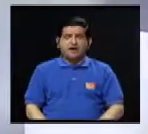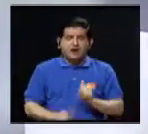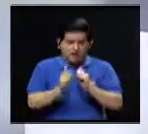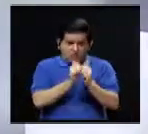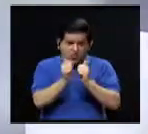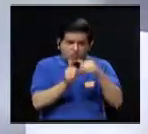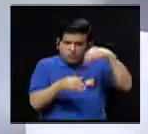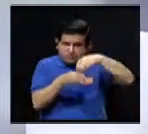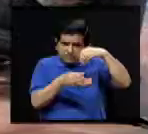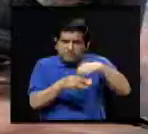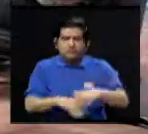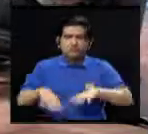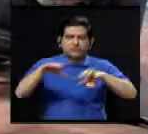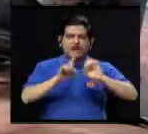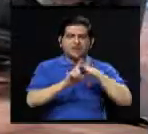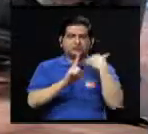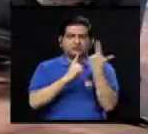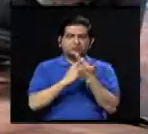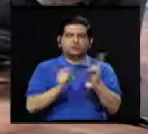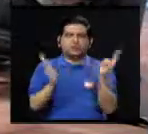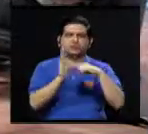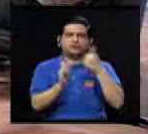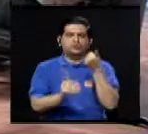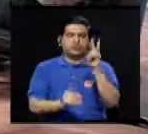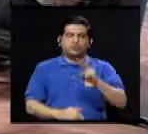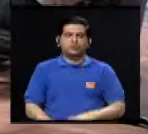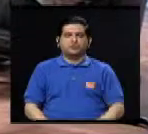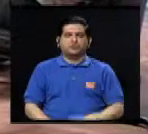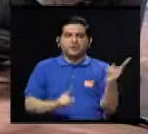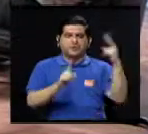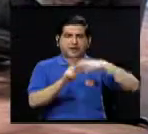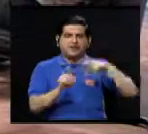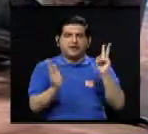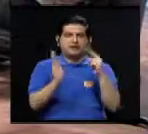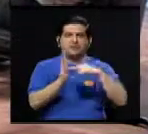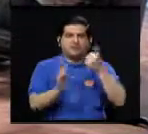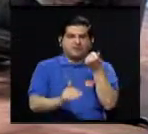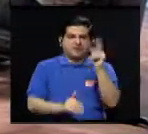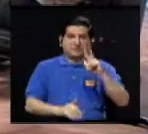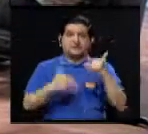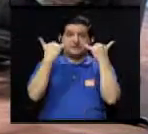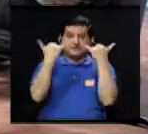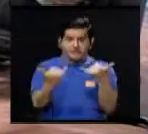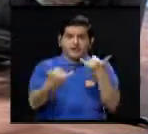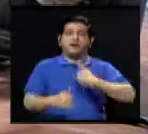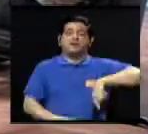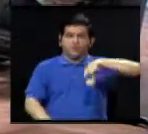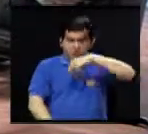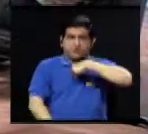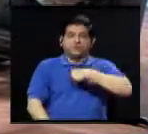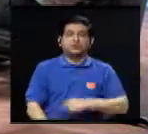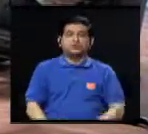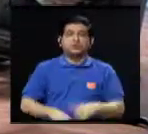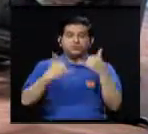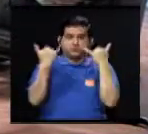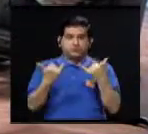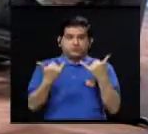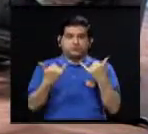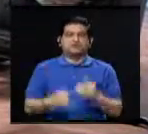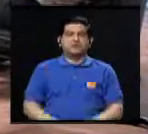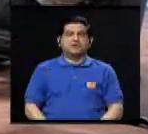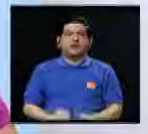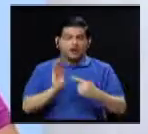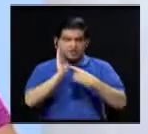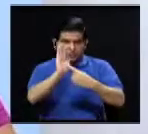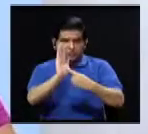social en el año 2012 para ejecutar el 2013. Y claro, ahora sí, lo estamos ya por fin presentando